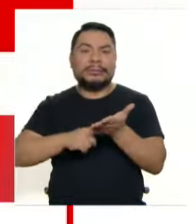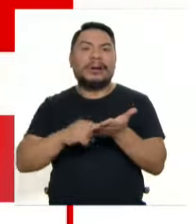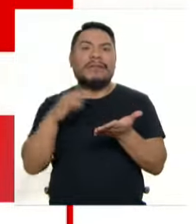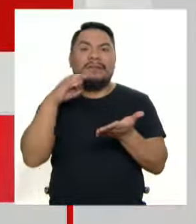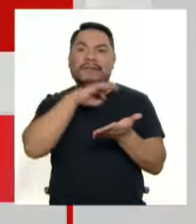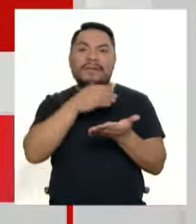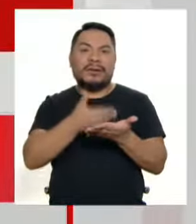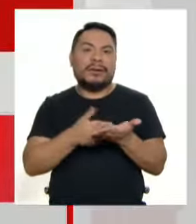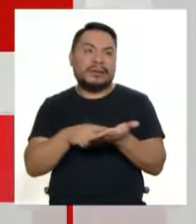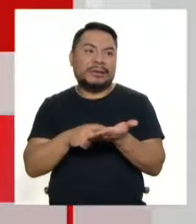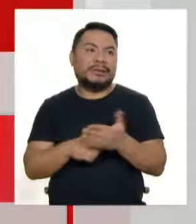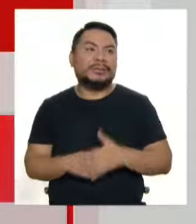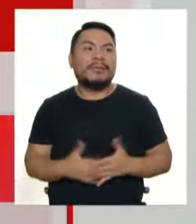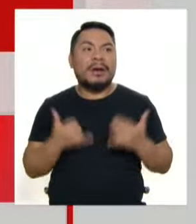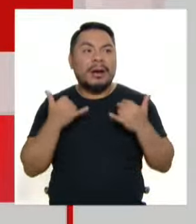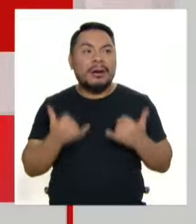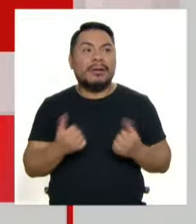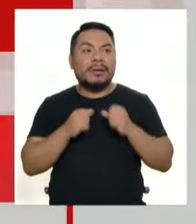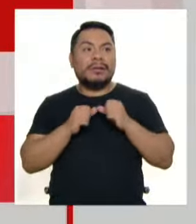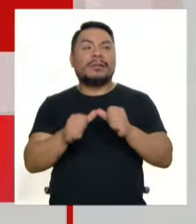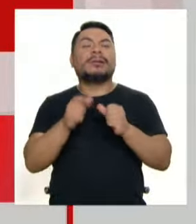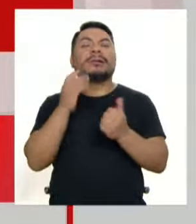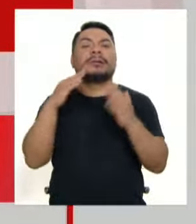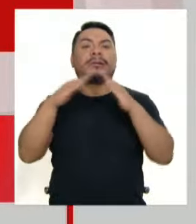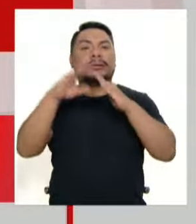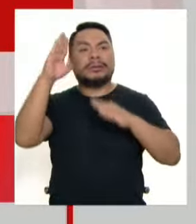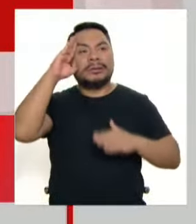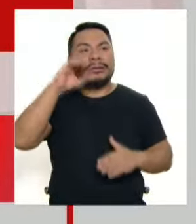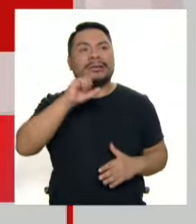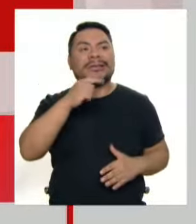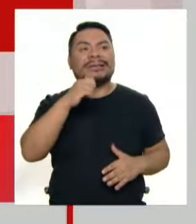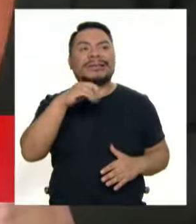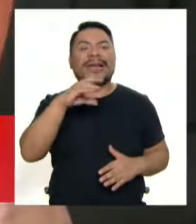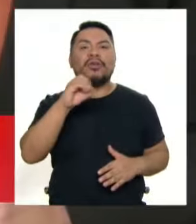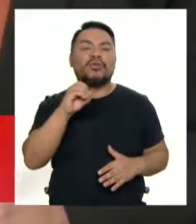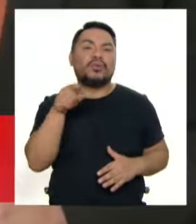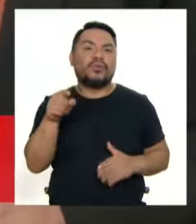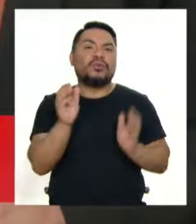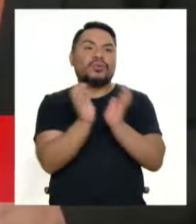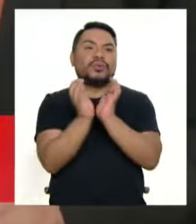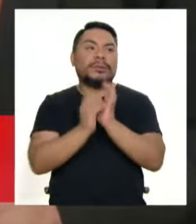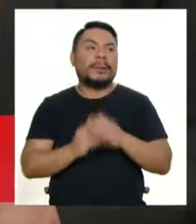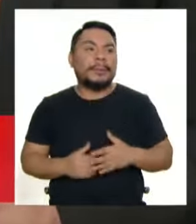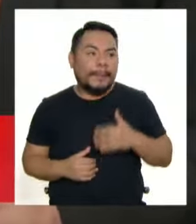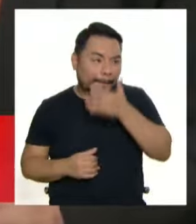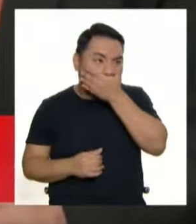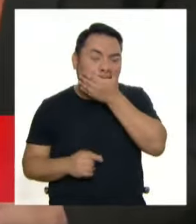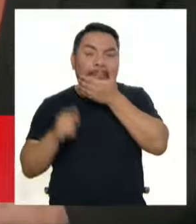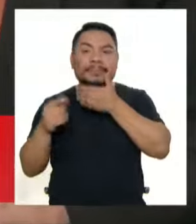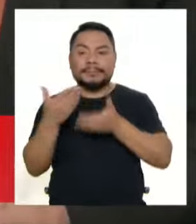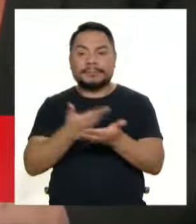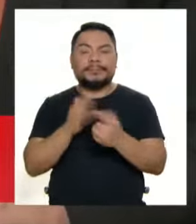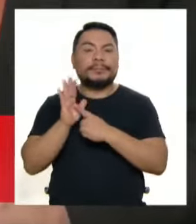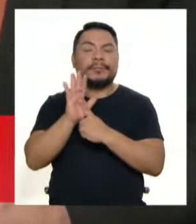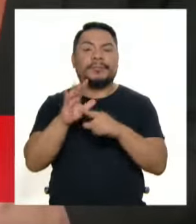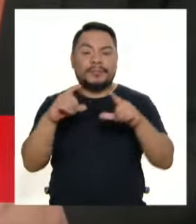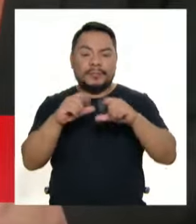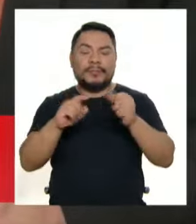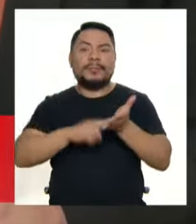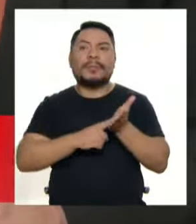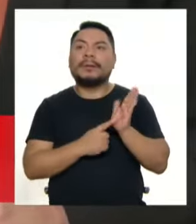identidad falso. Ahora permanece en la comisaría de Sagitario, en Surco. Ella muestra este documento de identidad en